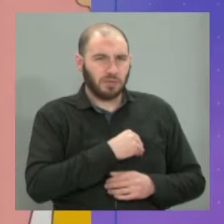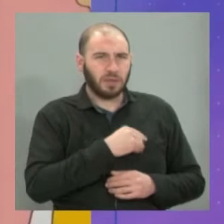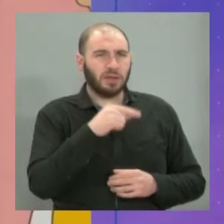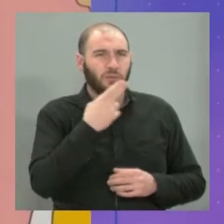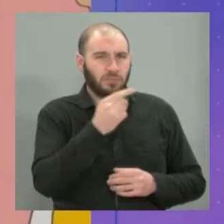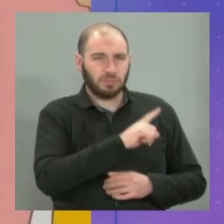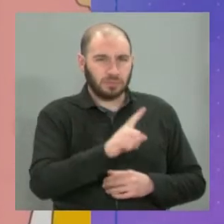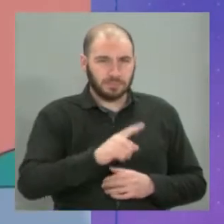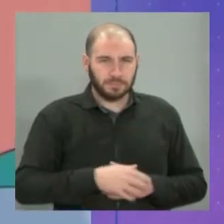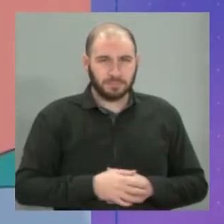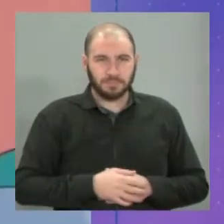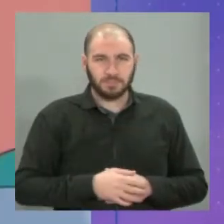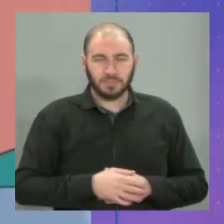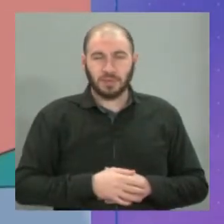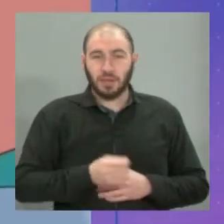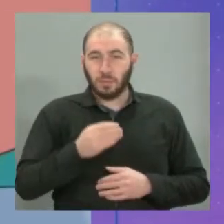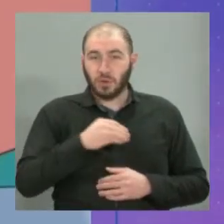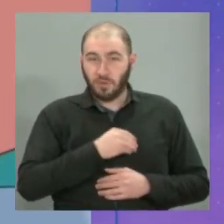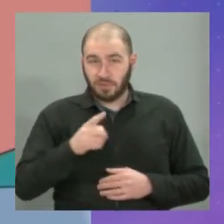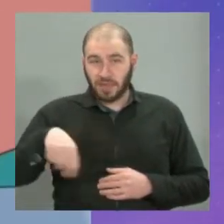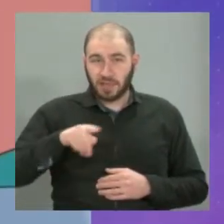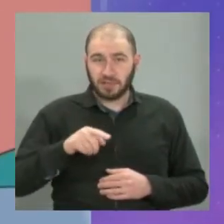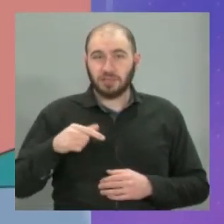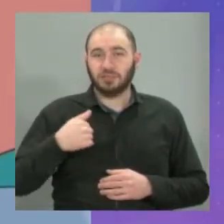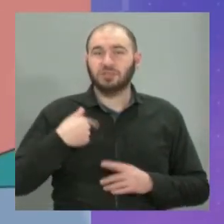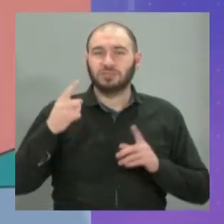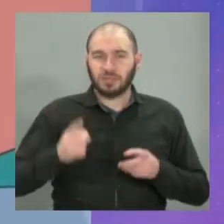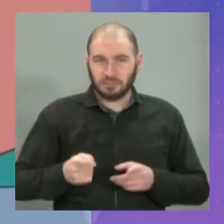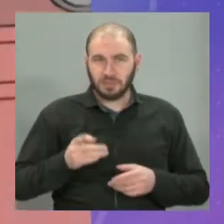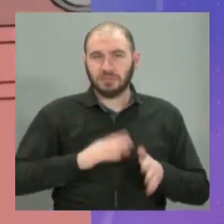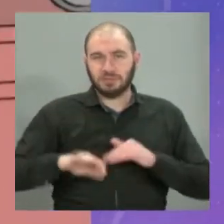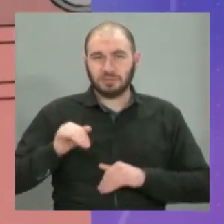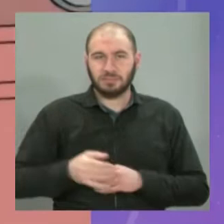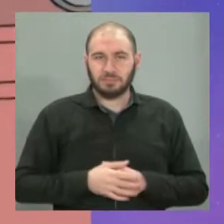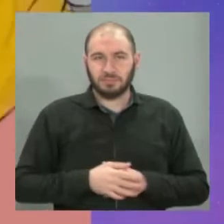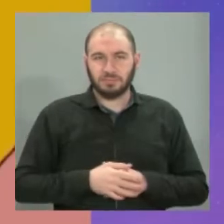no fumen. Y si confías en ellas, yo también lo hago.